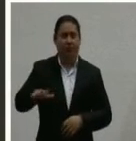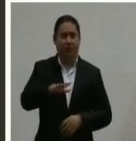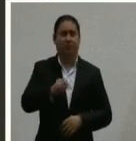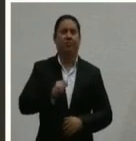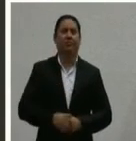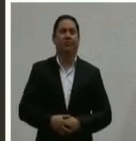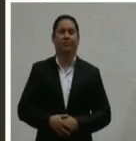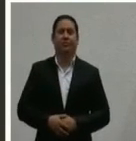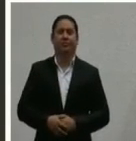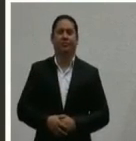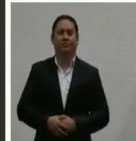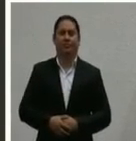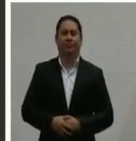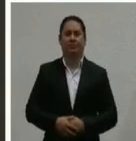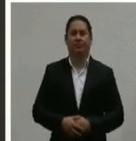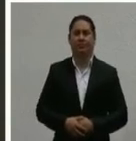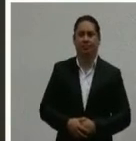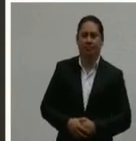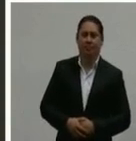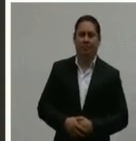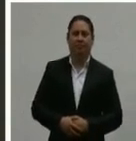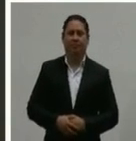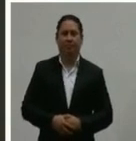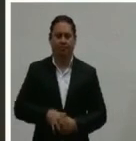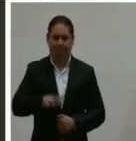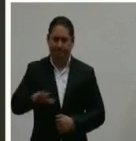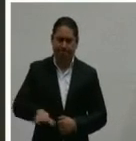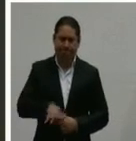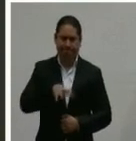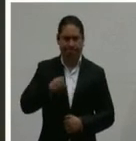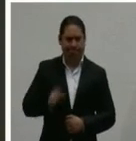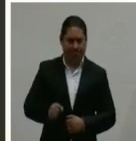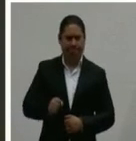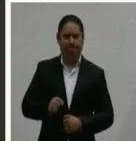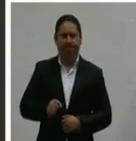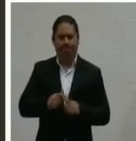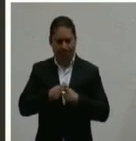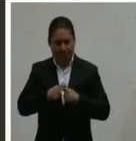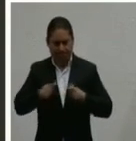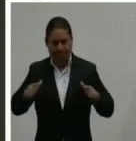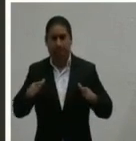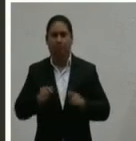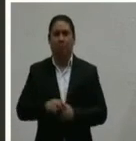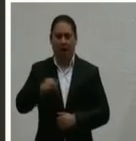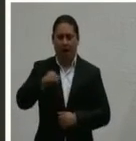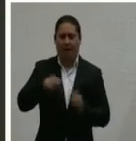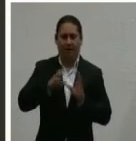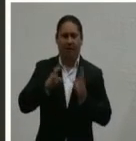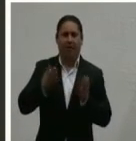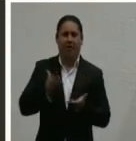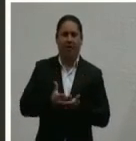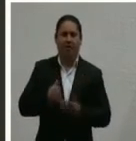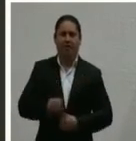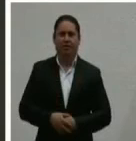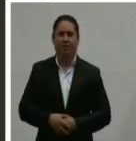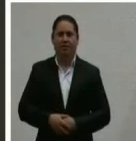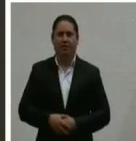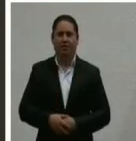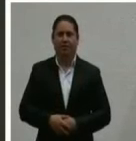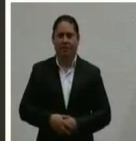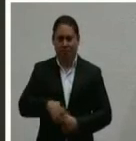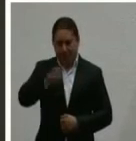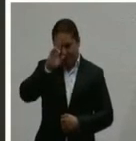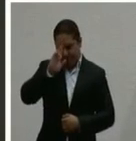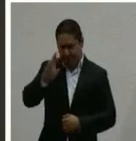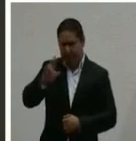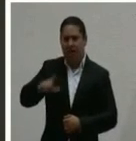nosotros. Es un gran esfuerzo que desde esta soberanía popular le reconocemos